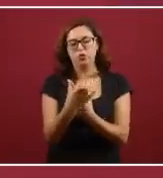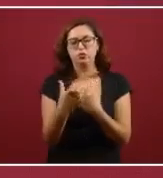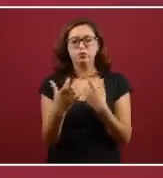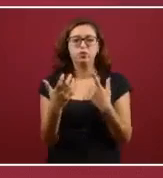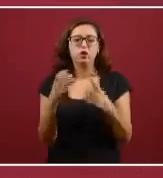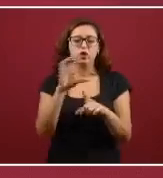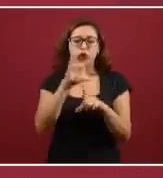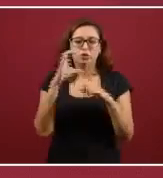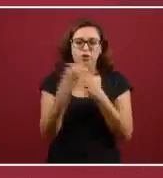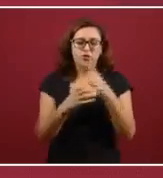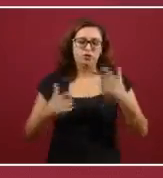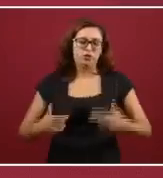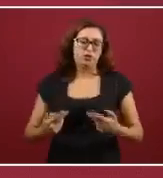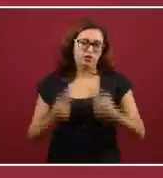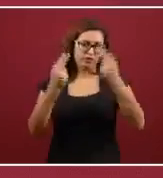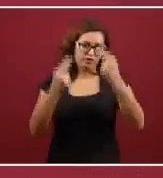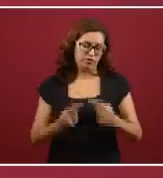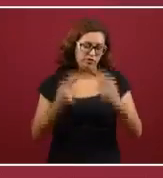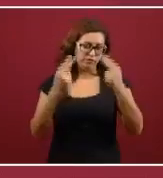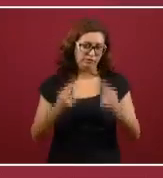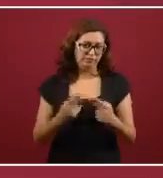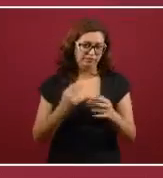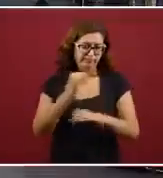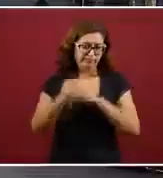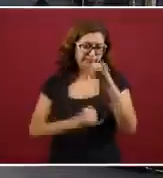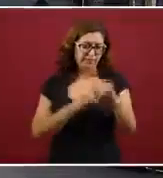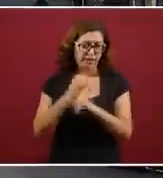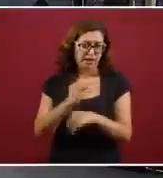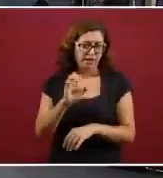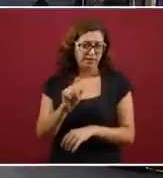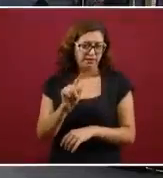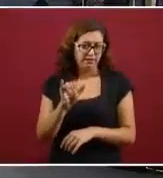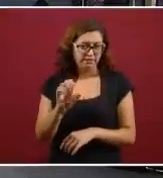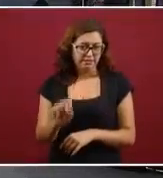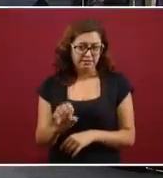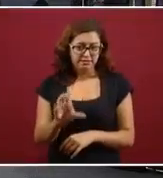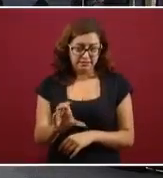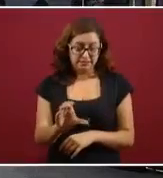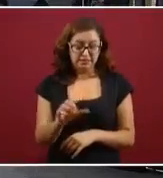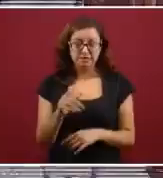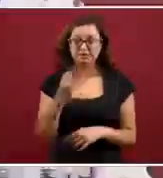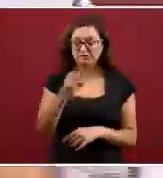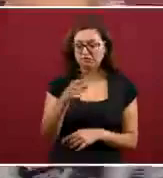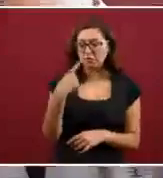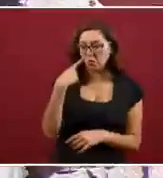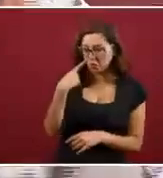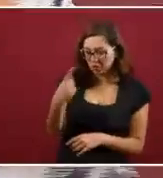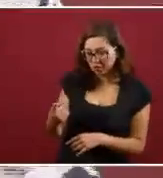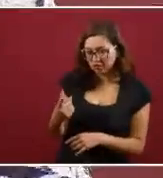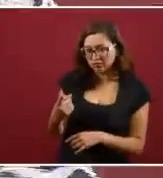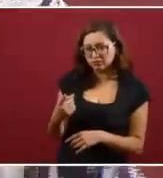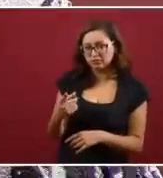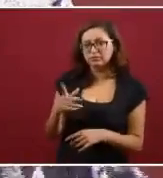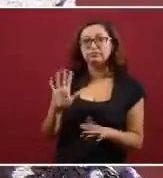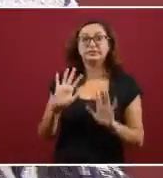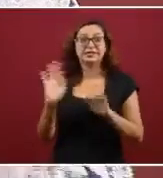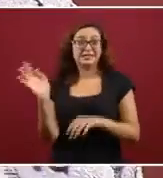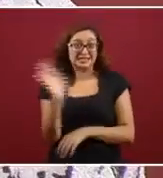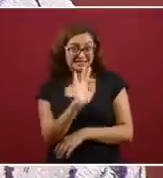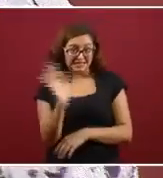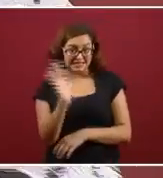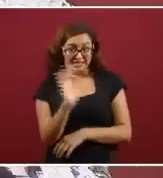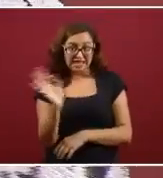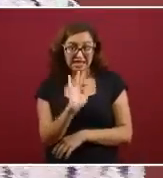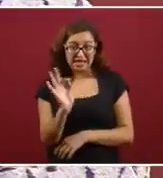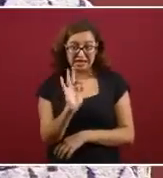inglés, y la ITC tiene 45 días para demostrar que los subsidios que ya aprobó, en el caso que lo